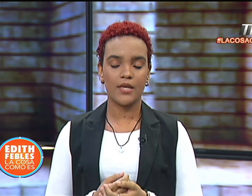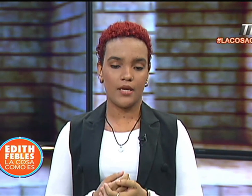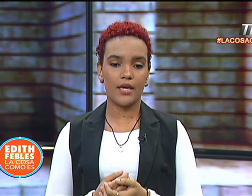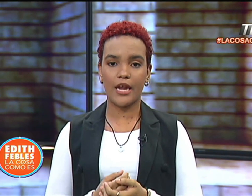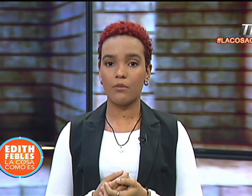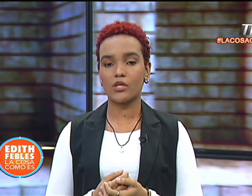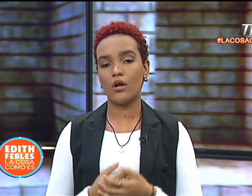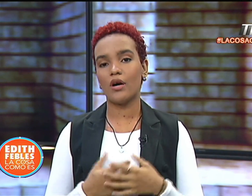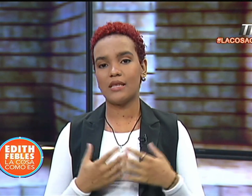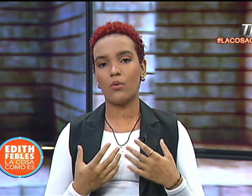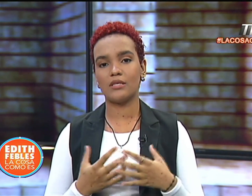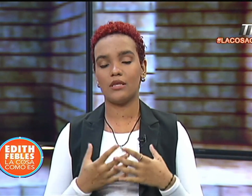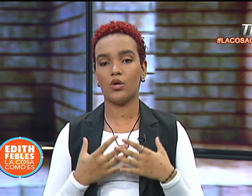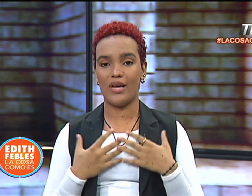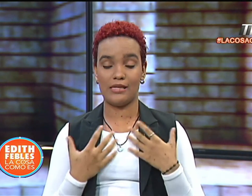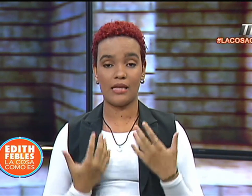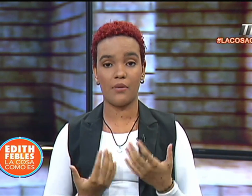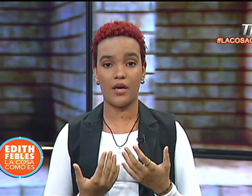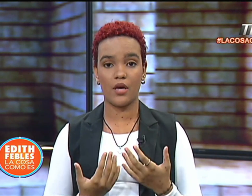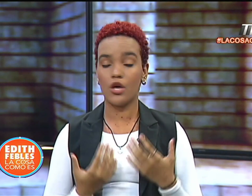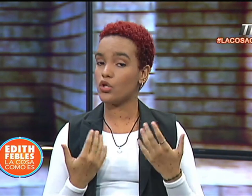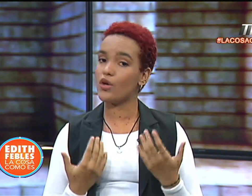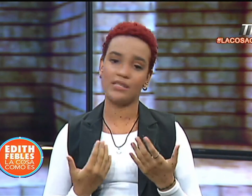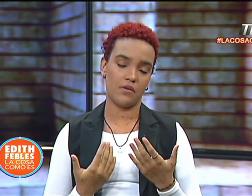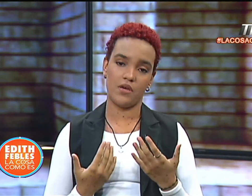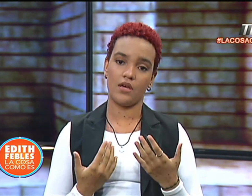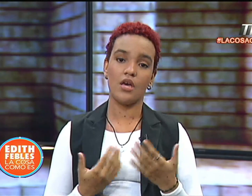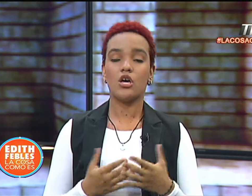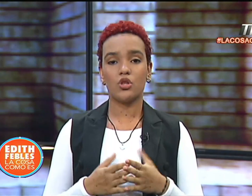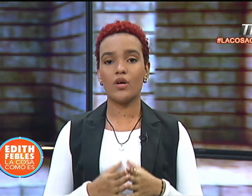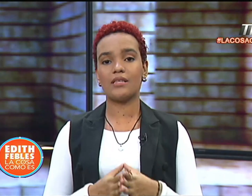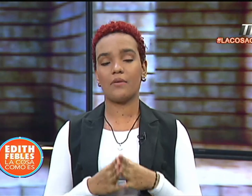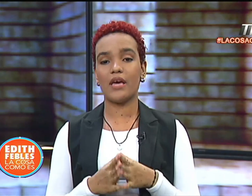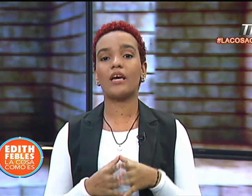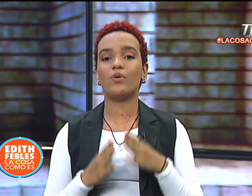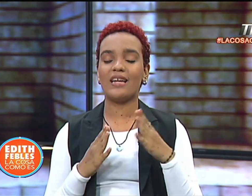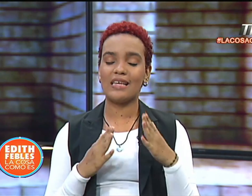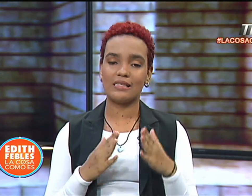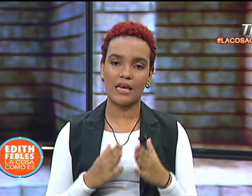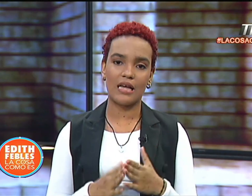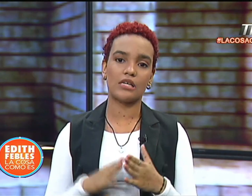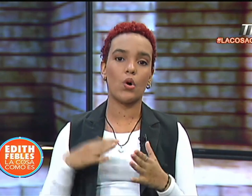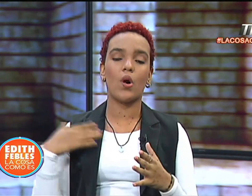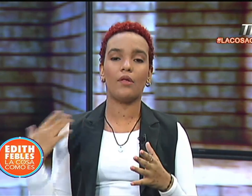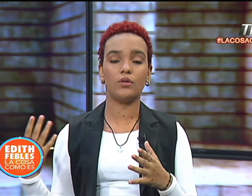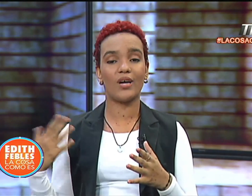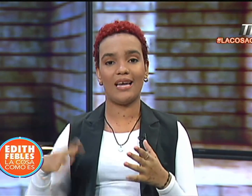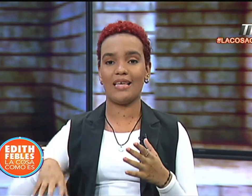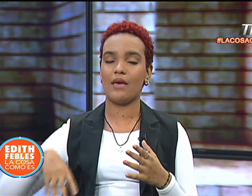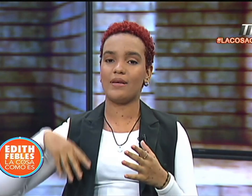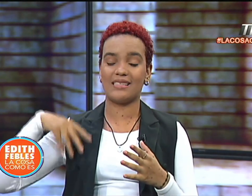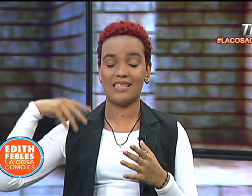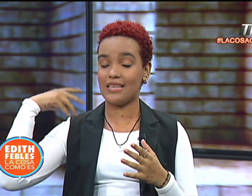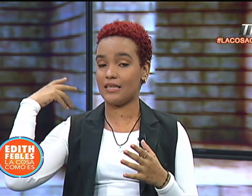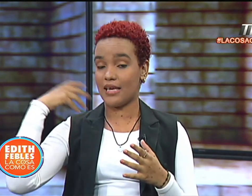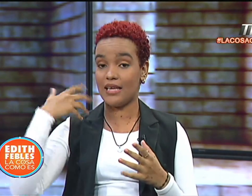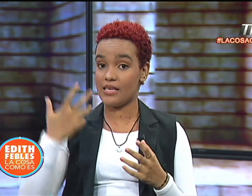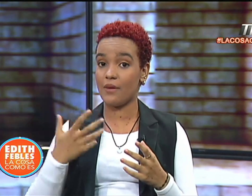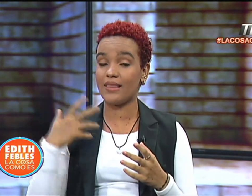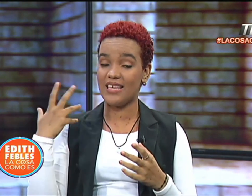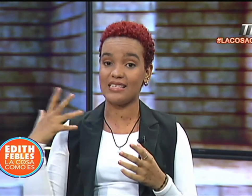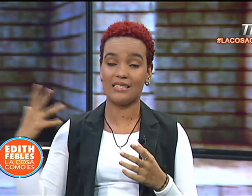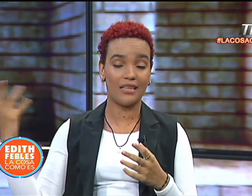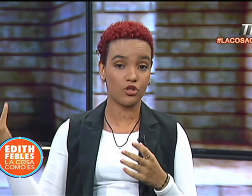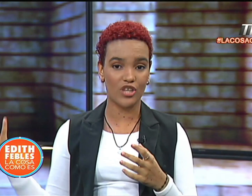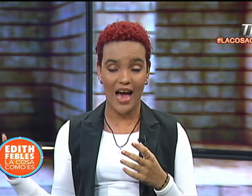y creemos que lo que estamos haciendo está bien no está bien no está bien que una niña se case con un adulto que le lleve bien que le